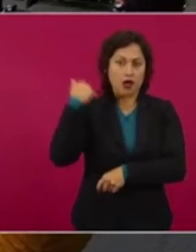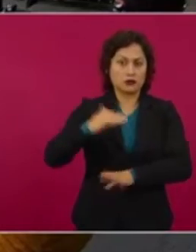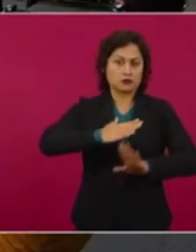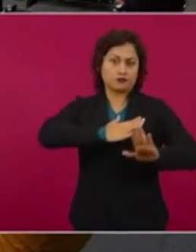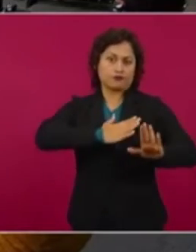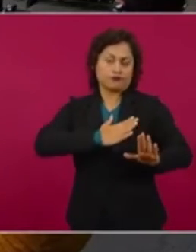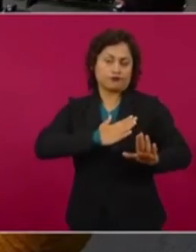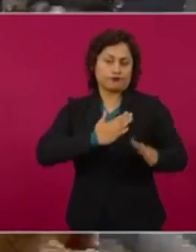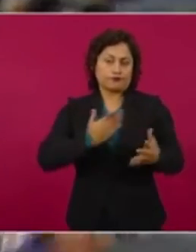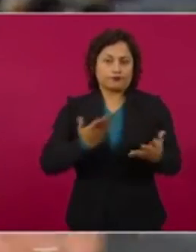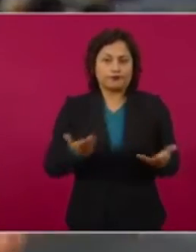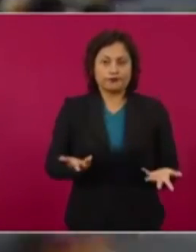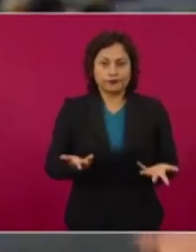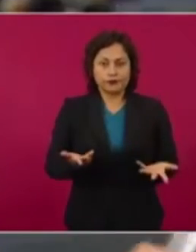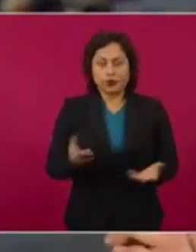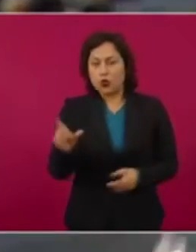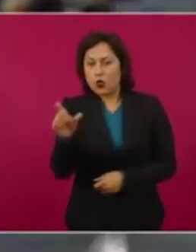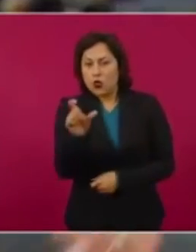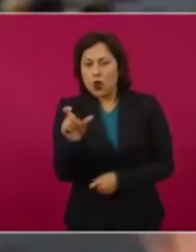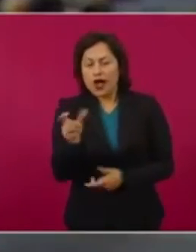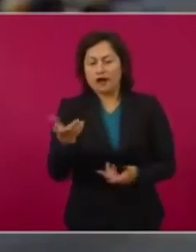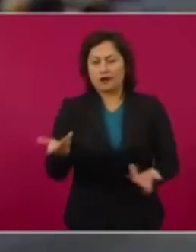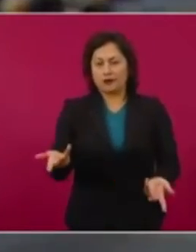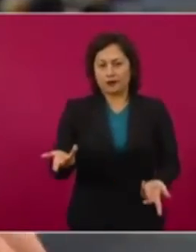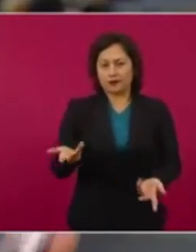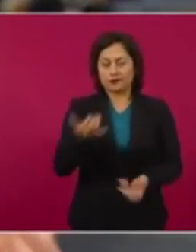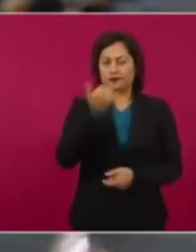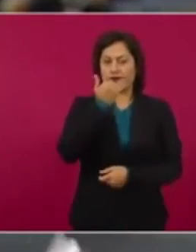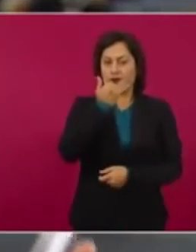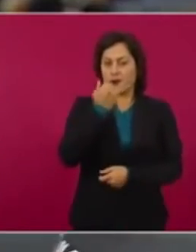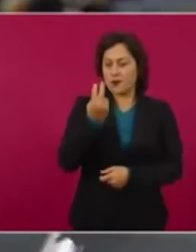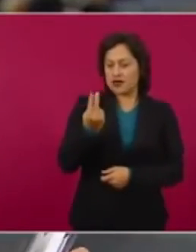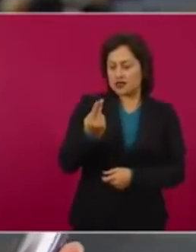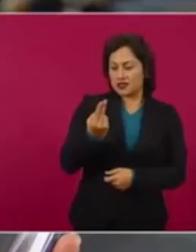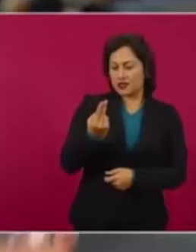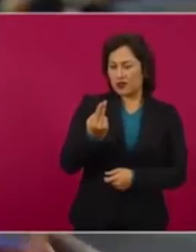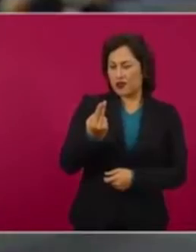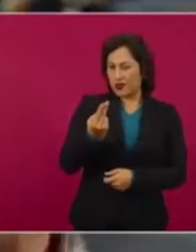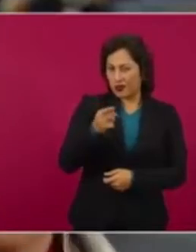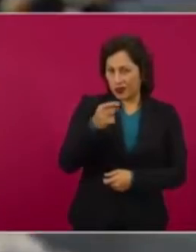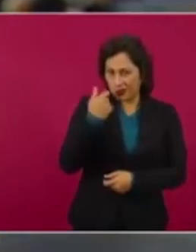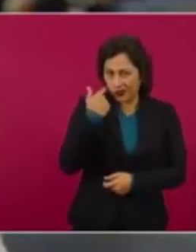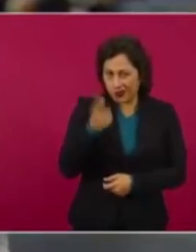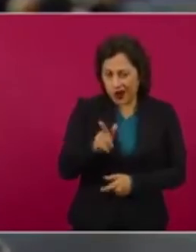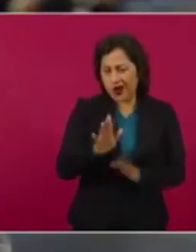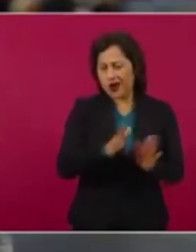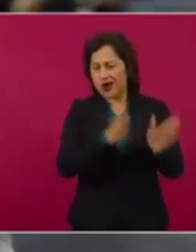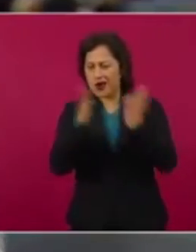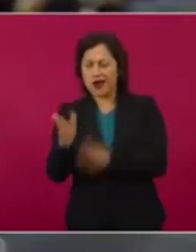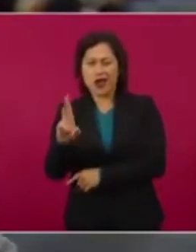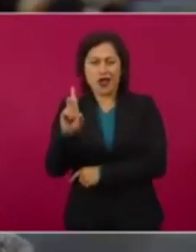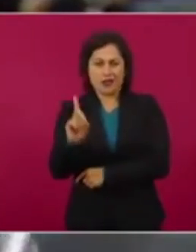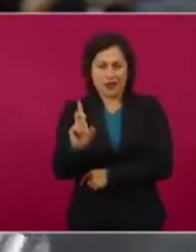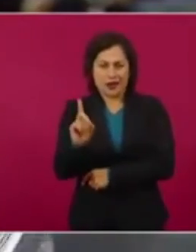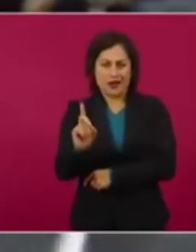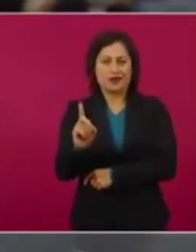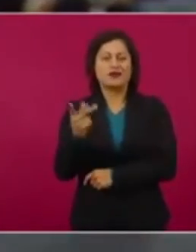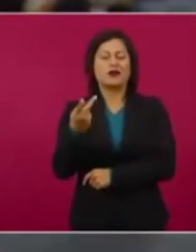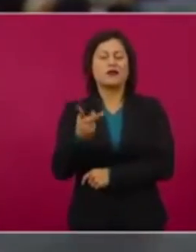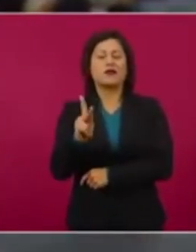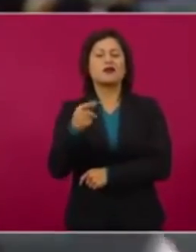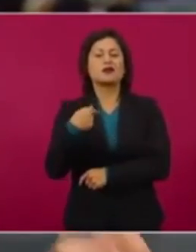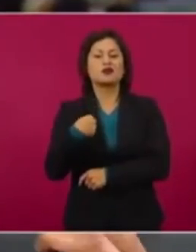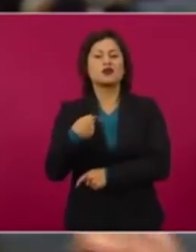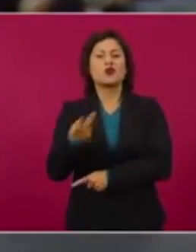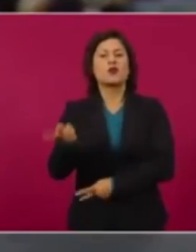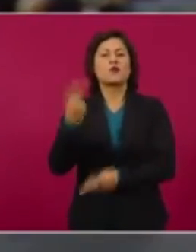¿Cuándo podría ser? Si quieren, no el 25, que sea el 30, pero que sea un día que ya no tengan que venir yo a dar lata, porque pasan